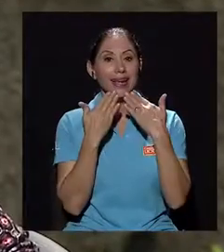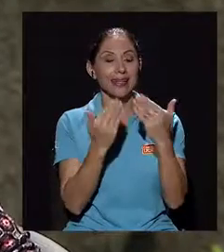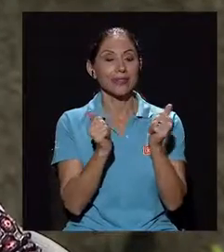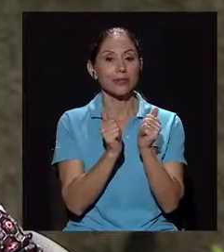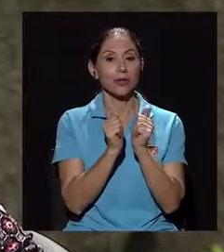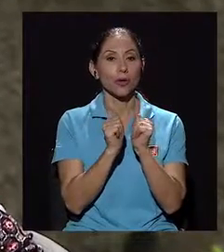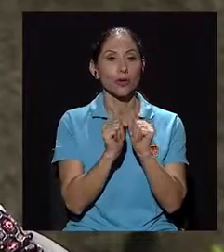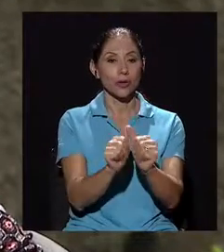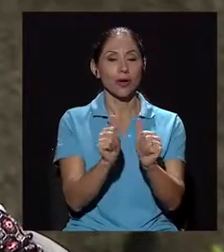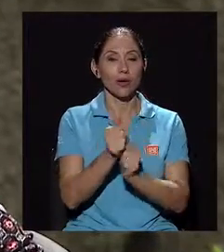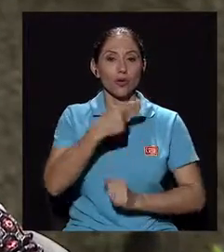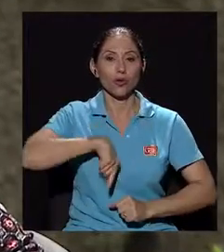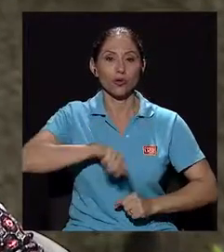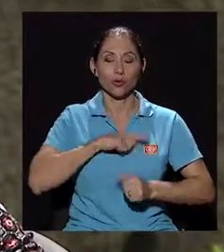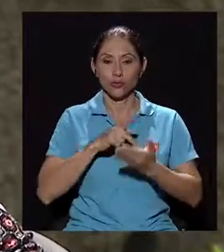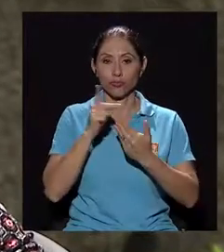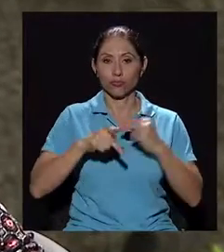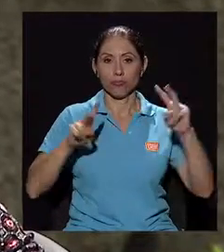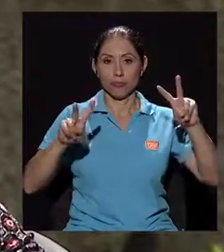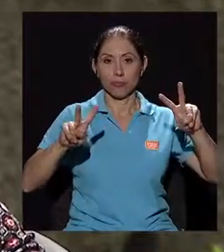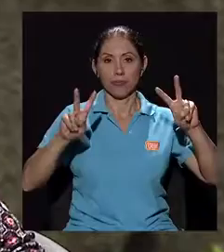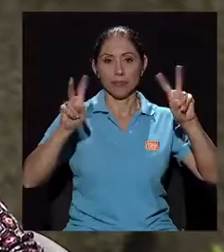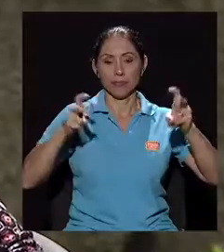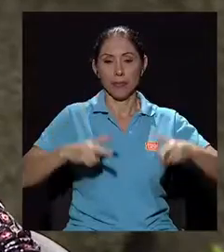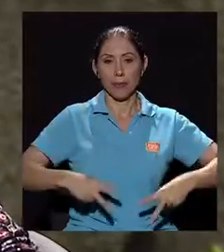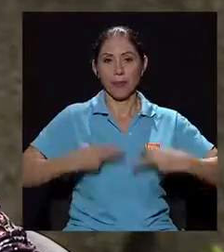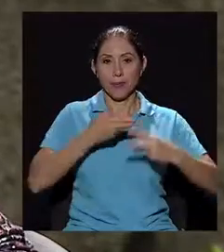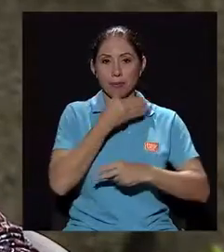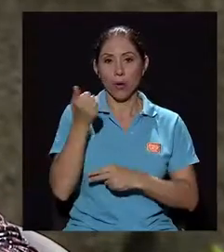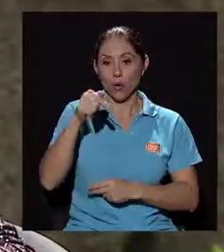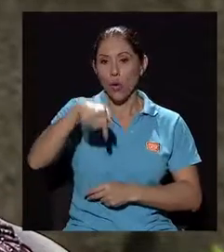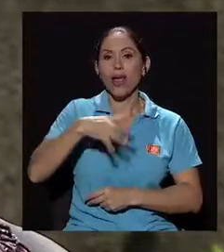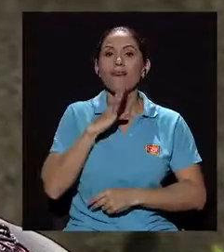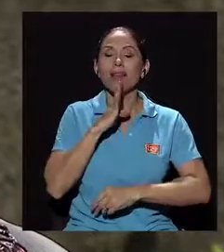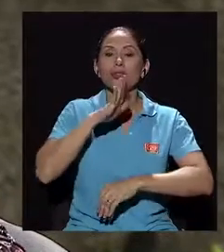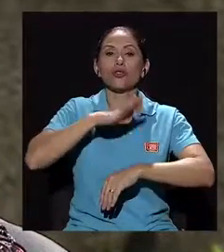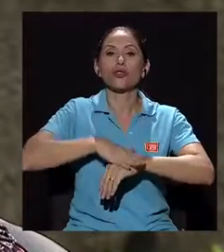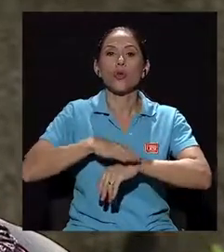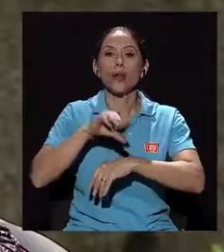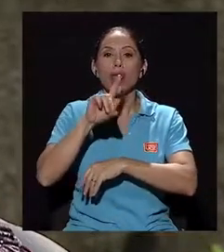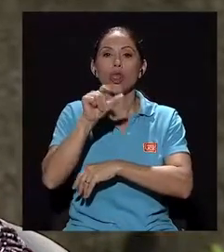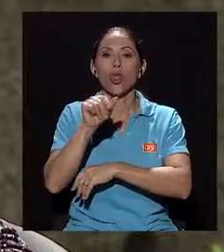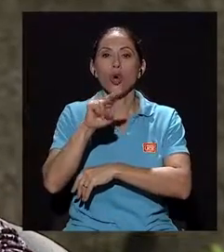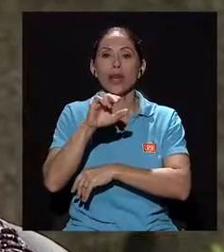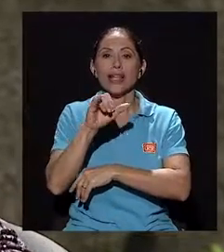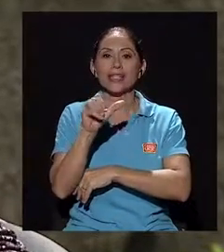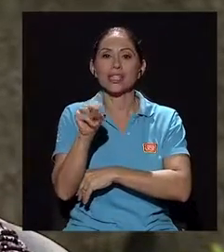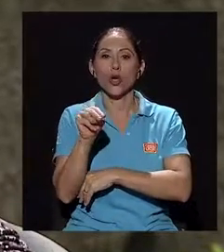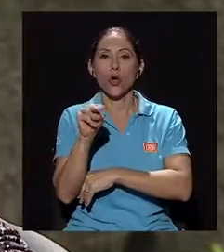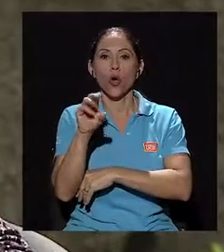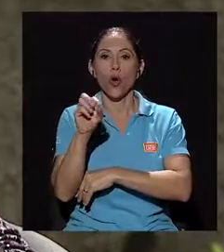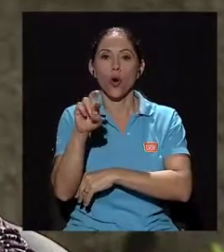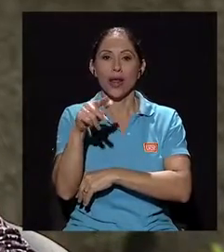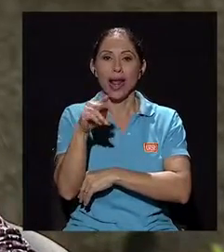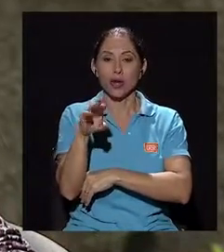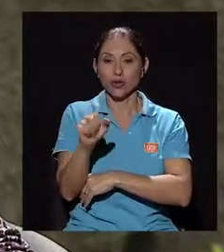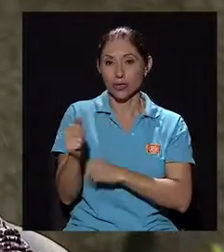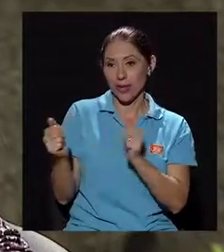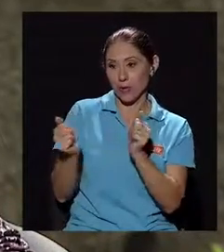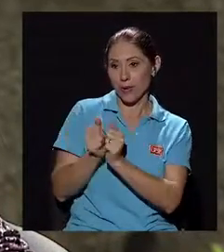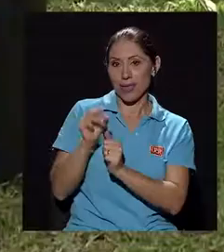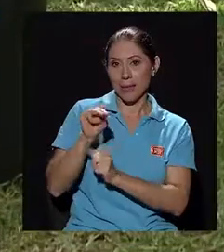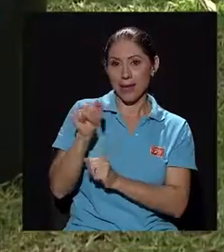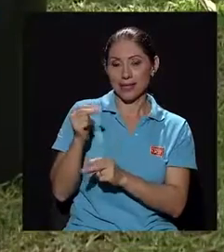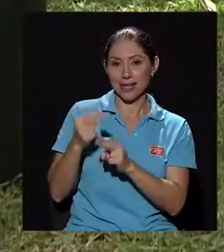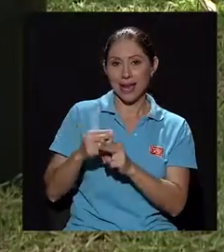Gracias por continuar con nosotros en Vivir Mejor. El día de hoy conversando acerca de la donación de órganos y para eso nos acompaña el máster Álvaro